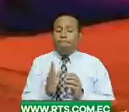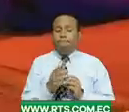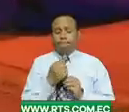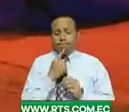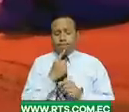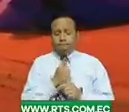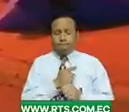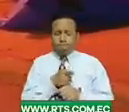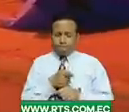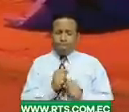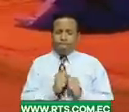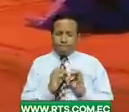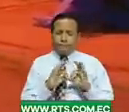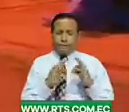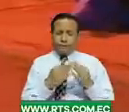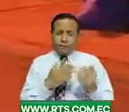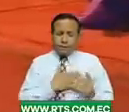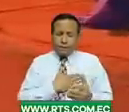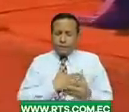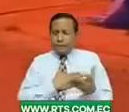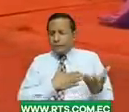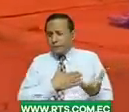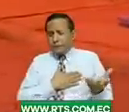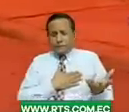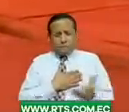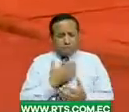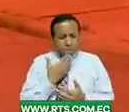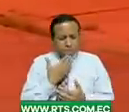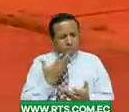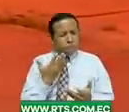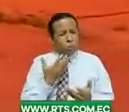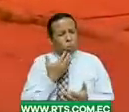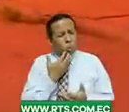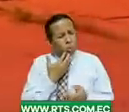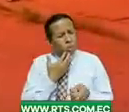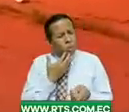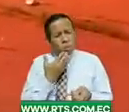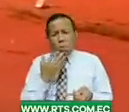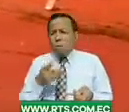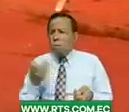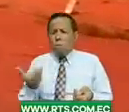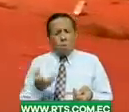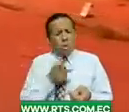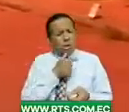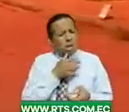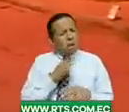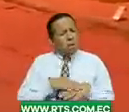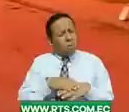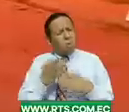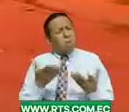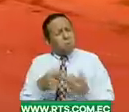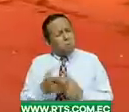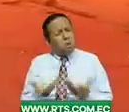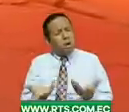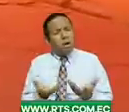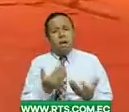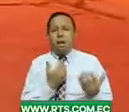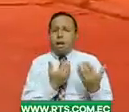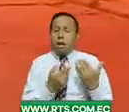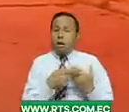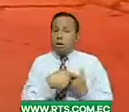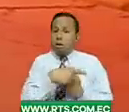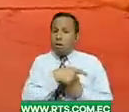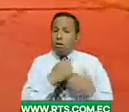este hecho violento, cuál sería el móvil del crimen. Estuvieron conversando, obviamente esa es información que está dentro de lo que es el